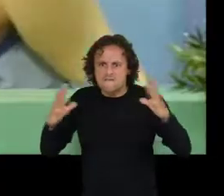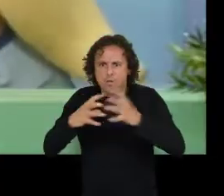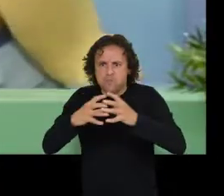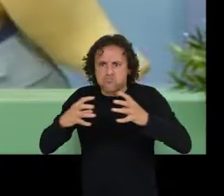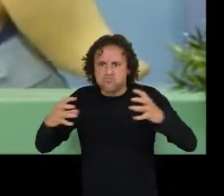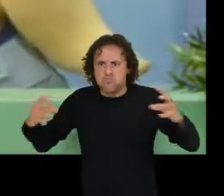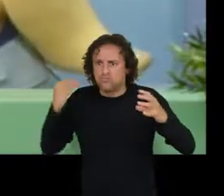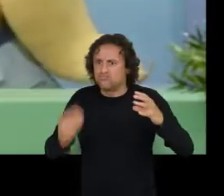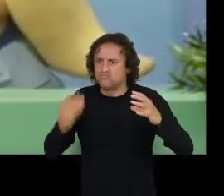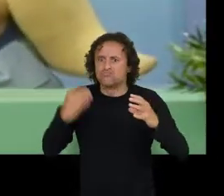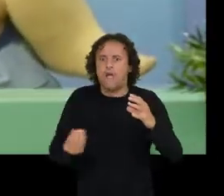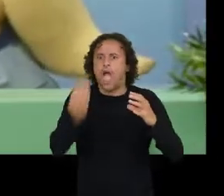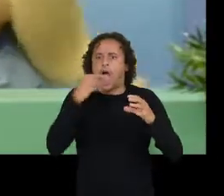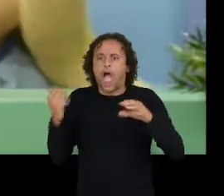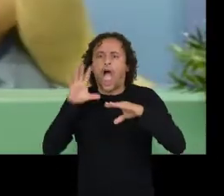está riquísima.